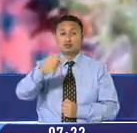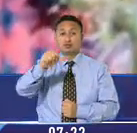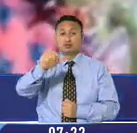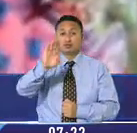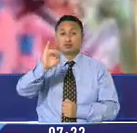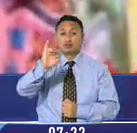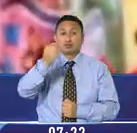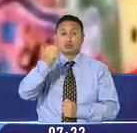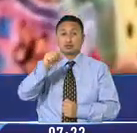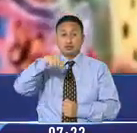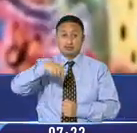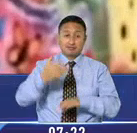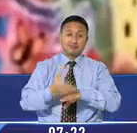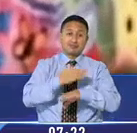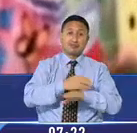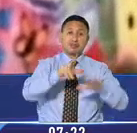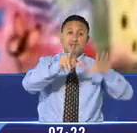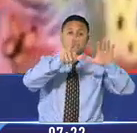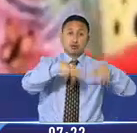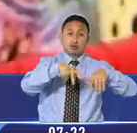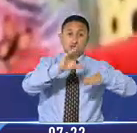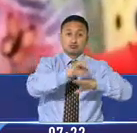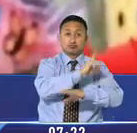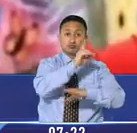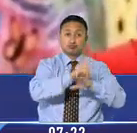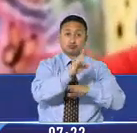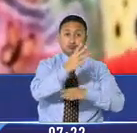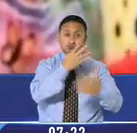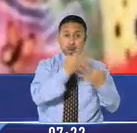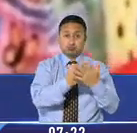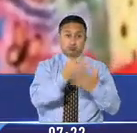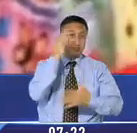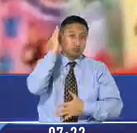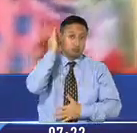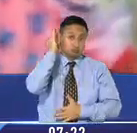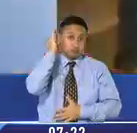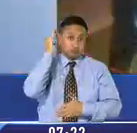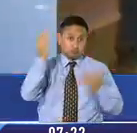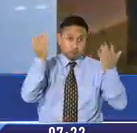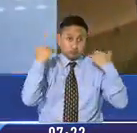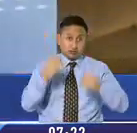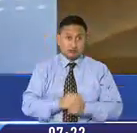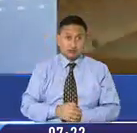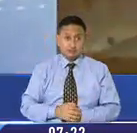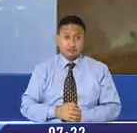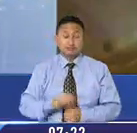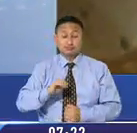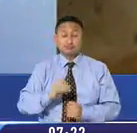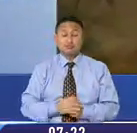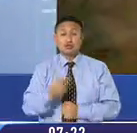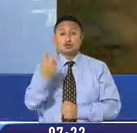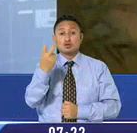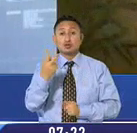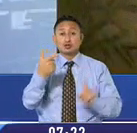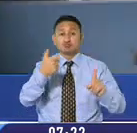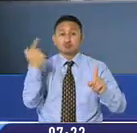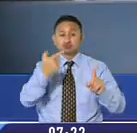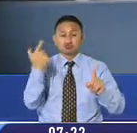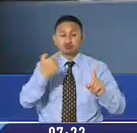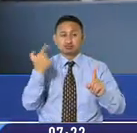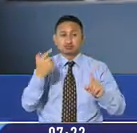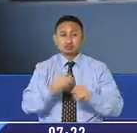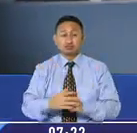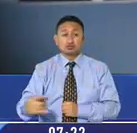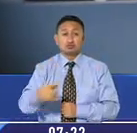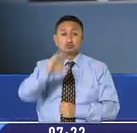quien había ejercido 8 meses como directora de la cárcel de mujeres de Guayaquil, fue atacada con 12 disparos cuando iba en su